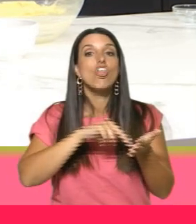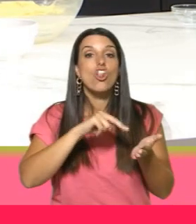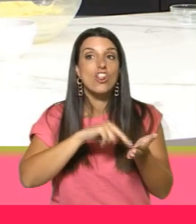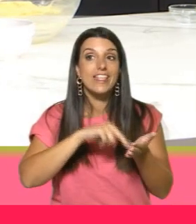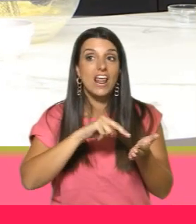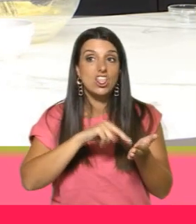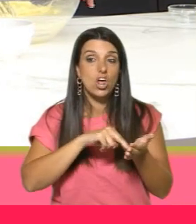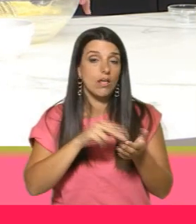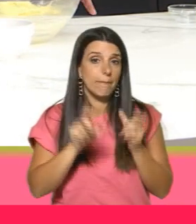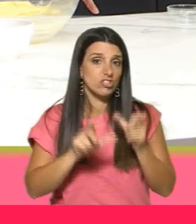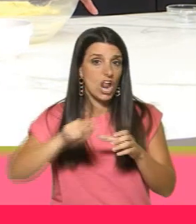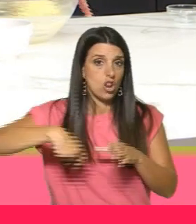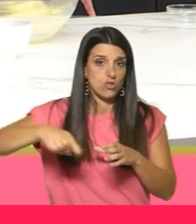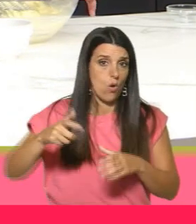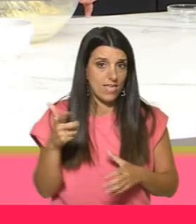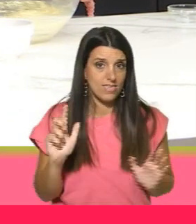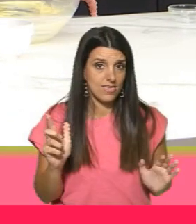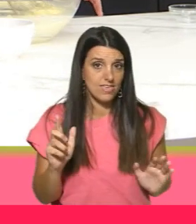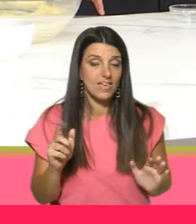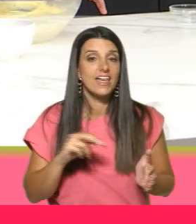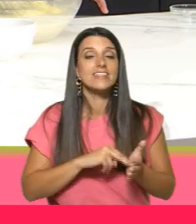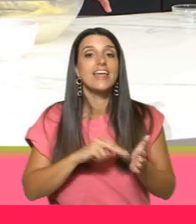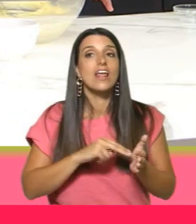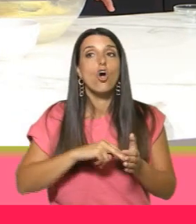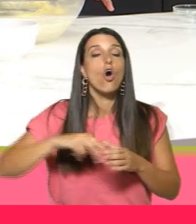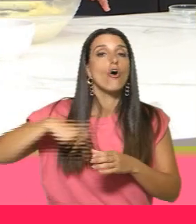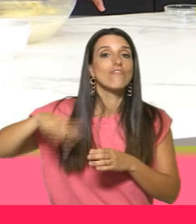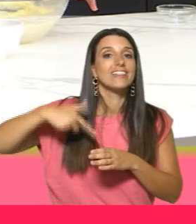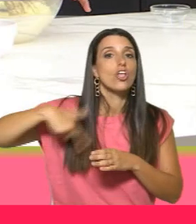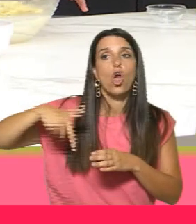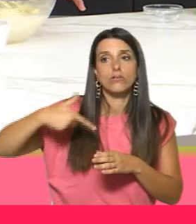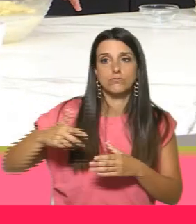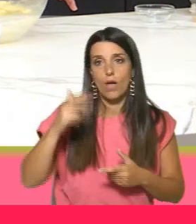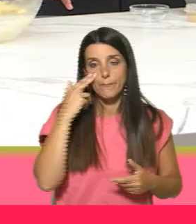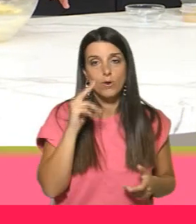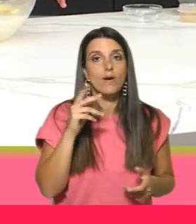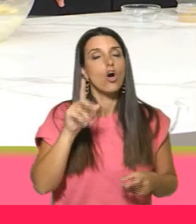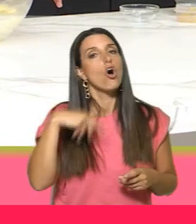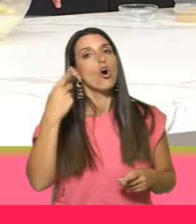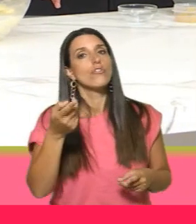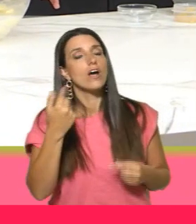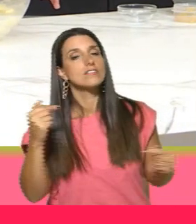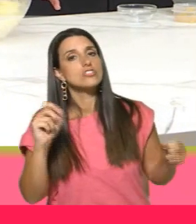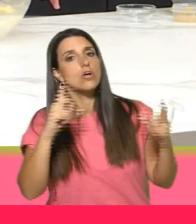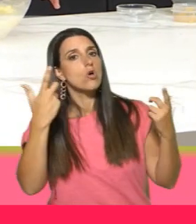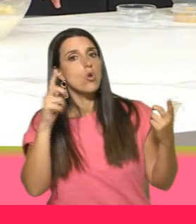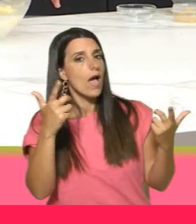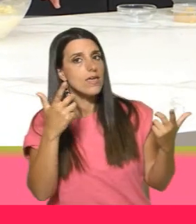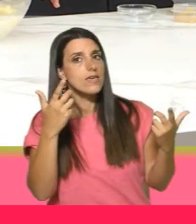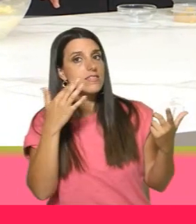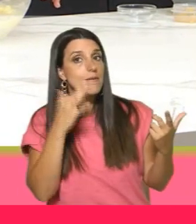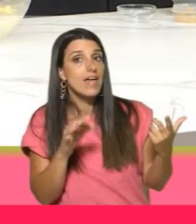hay esto que hay mucha gente que no tiene tampoco. Claro. Lo haces con un batidor. Yo ya comenté acá que otro elemento que sorprendió que no tengo, pero que de